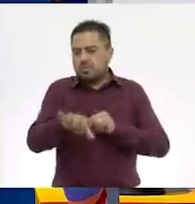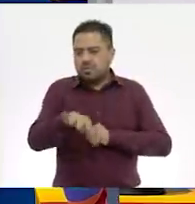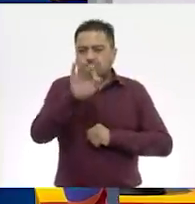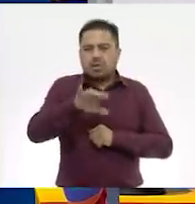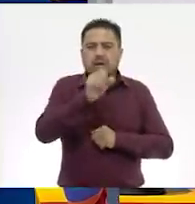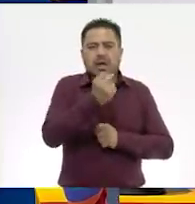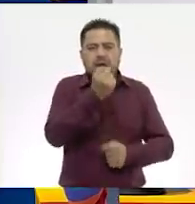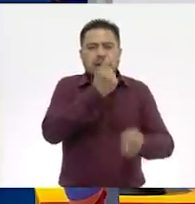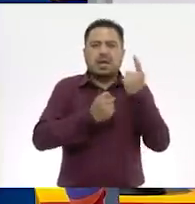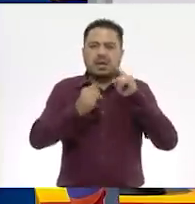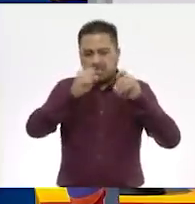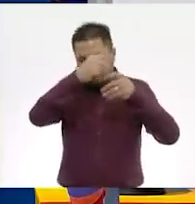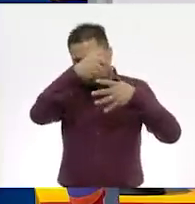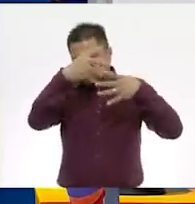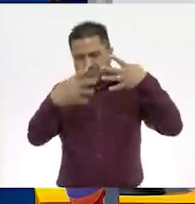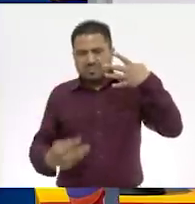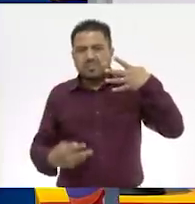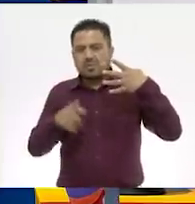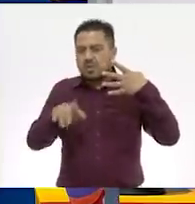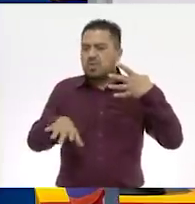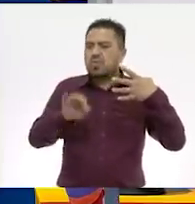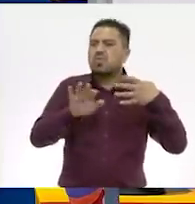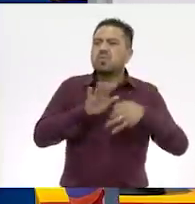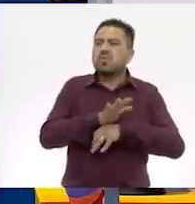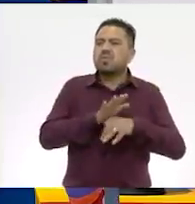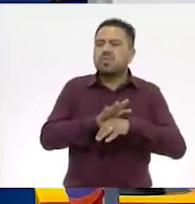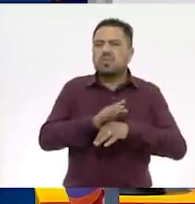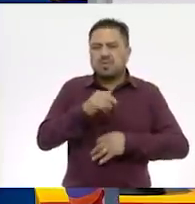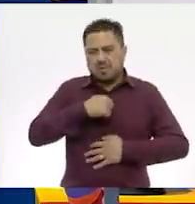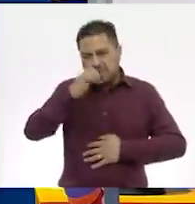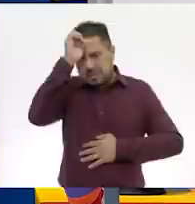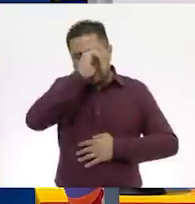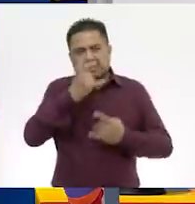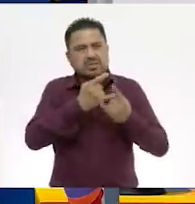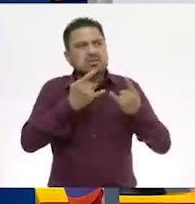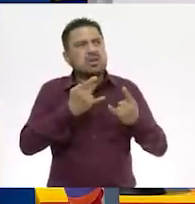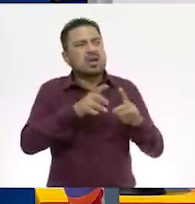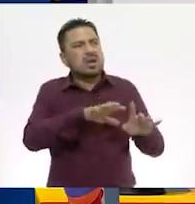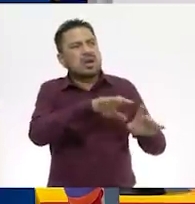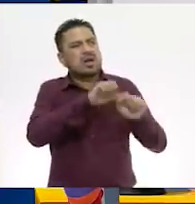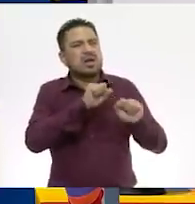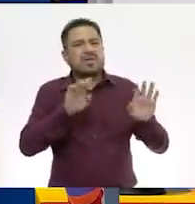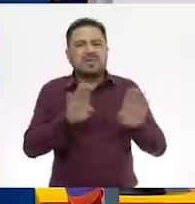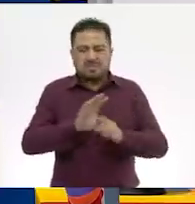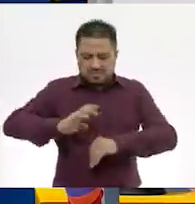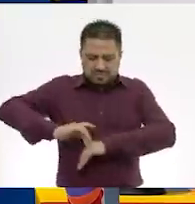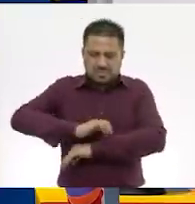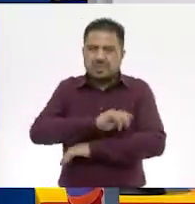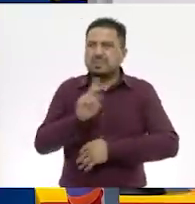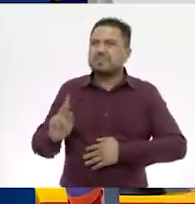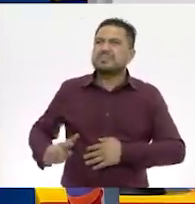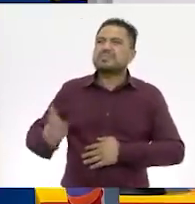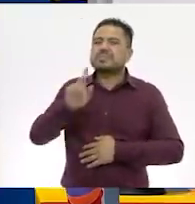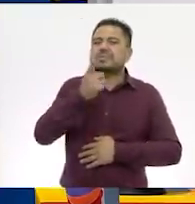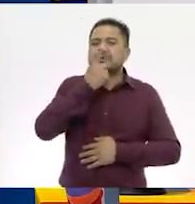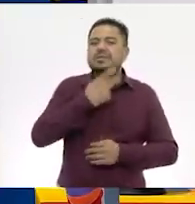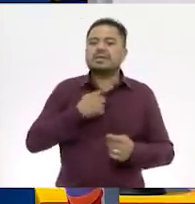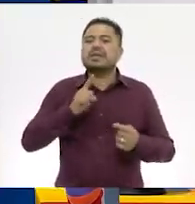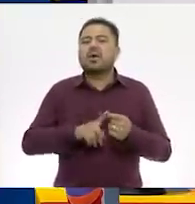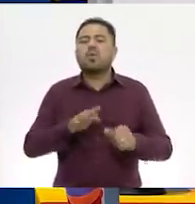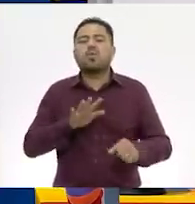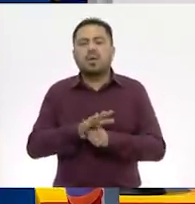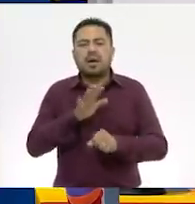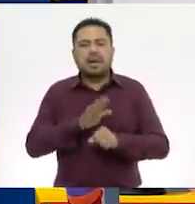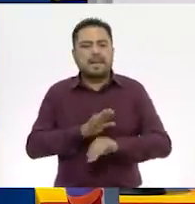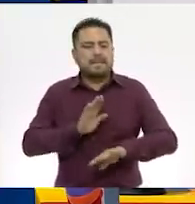de estos refranes para usar como la moraleja de nuestra historia de la hormiga y la paloma, ¿quién me dice cuál